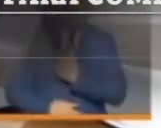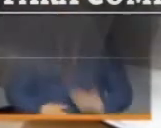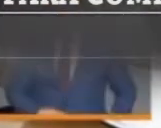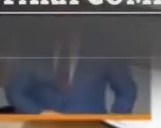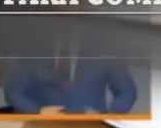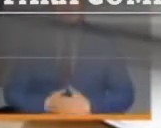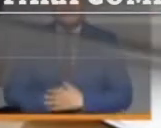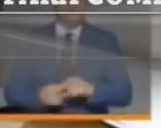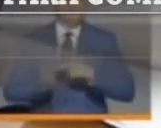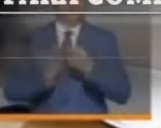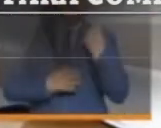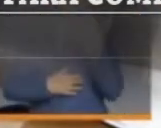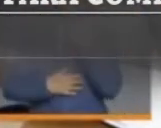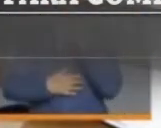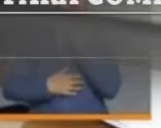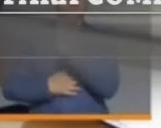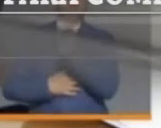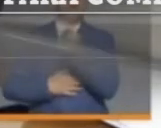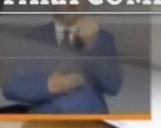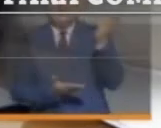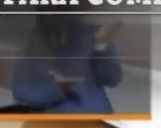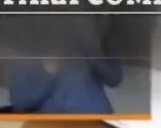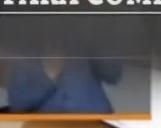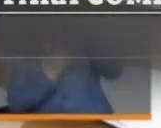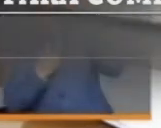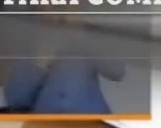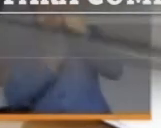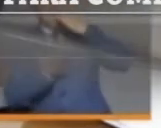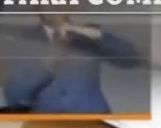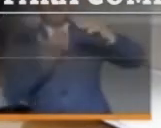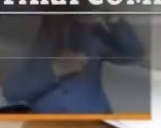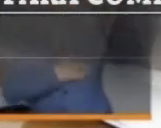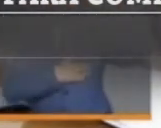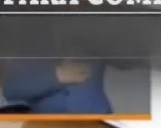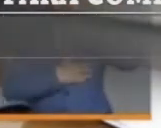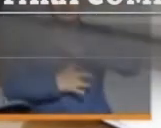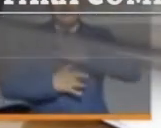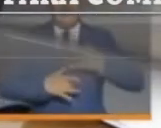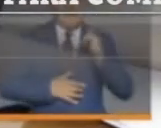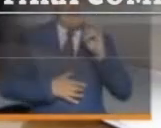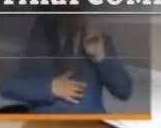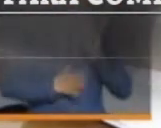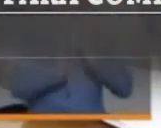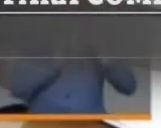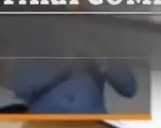presidente, solamente se podrán importar vacunas que tengan autorización sanitaria de uso de